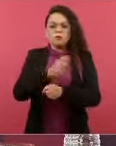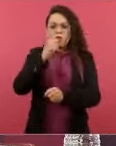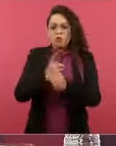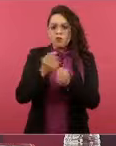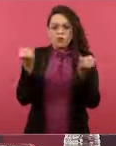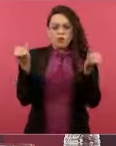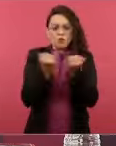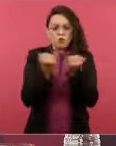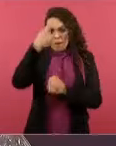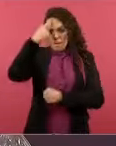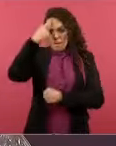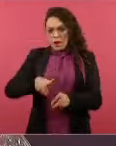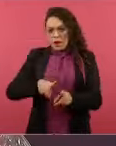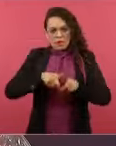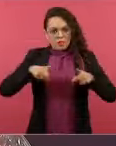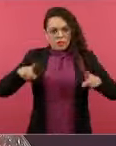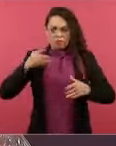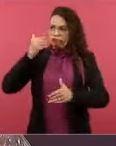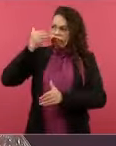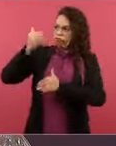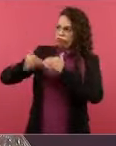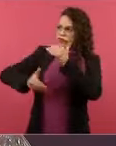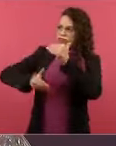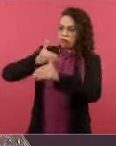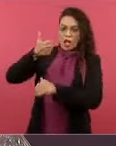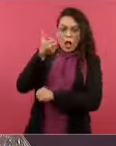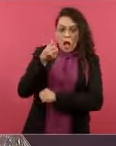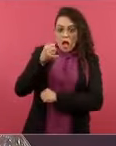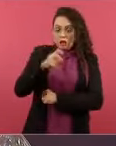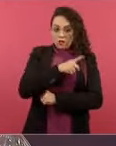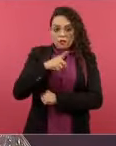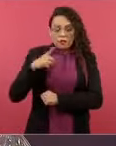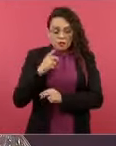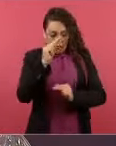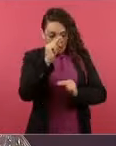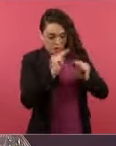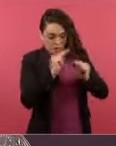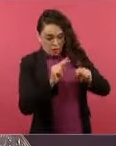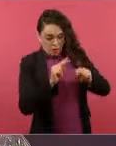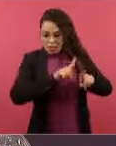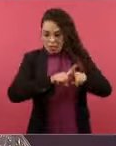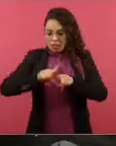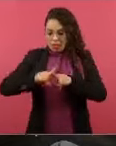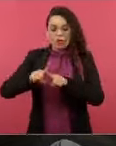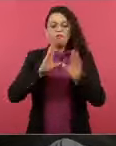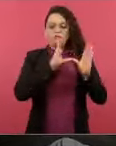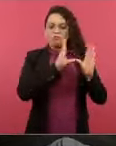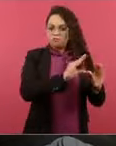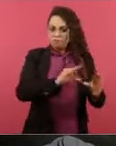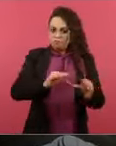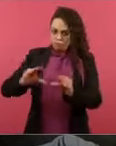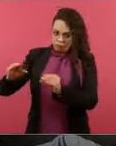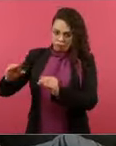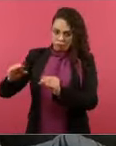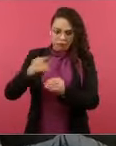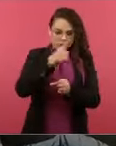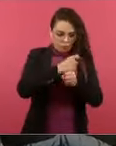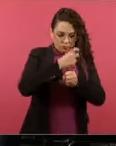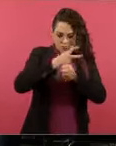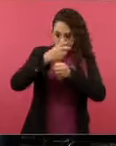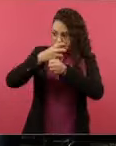Eso se tiene que trabajar a lo largo de todos los grados que se tienen que desarrollar. Ahí tenemos que hablar